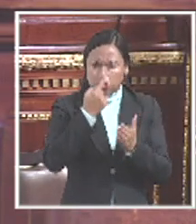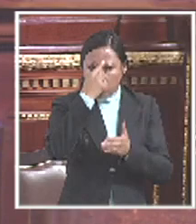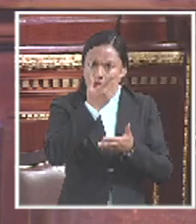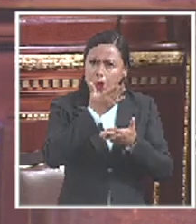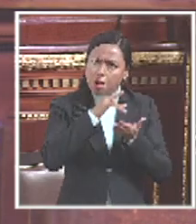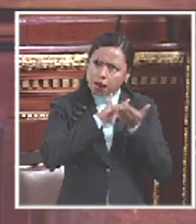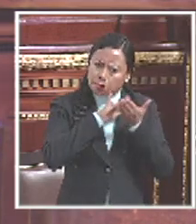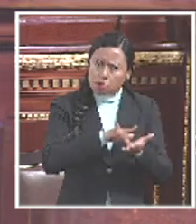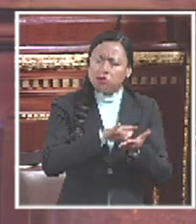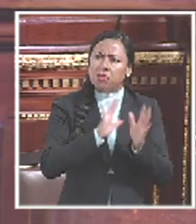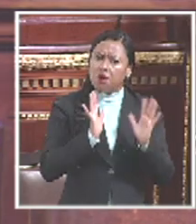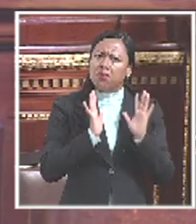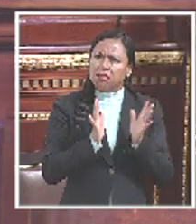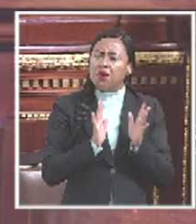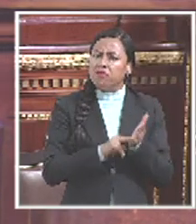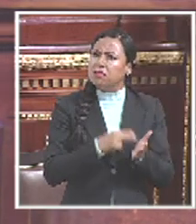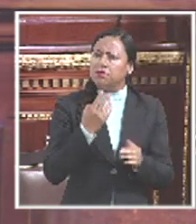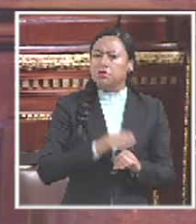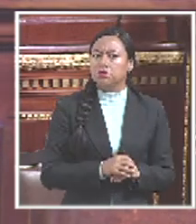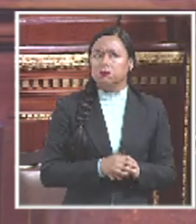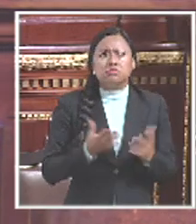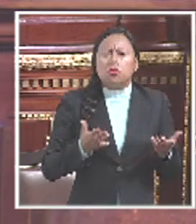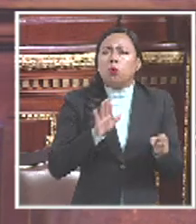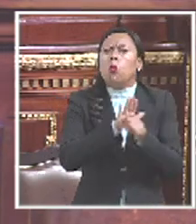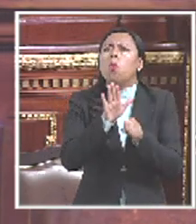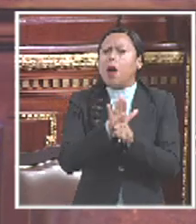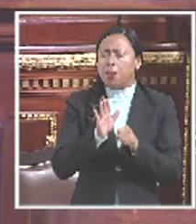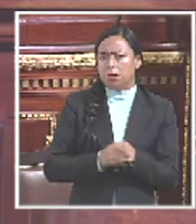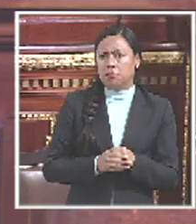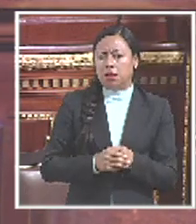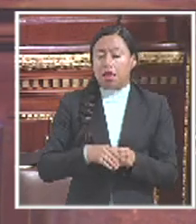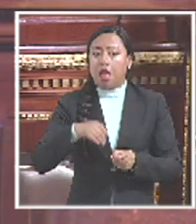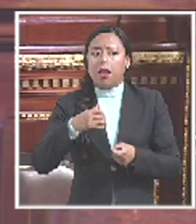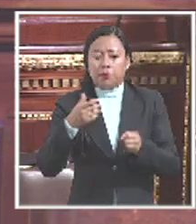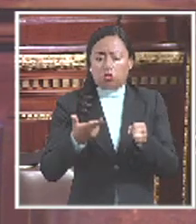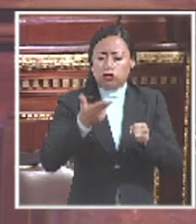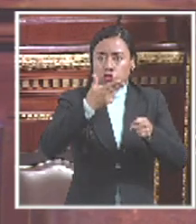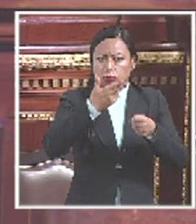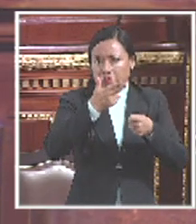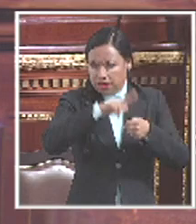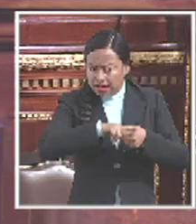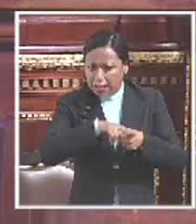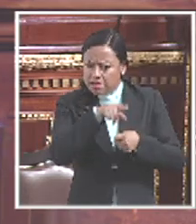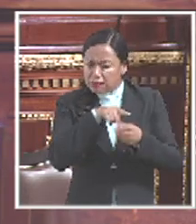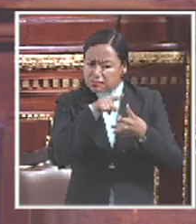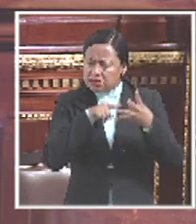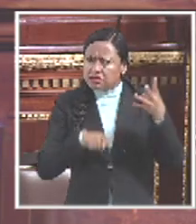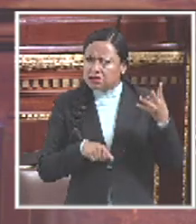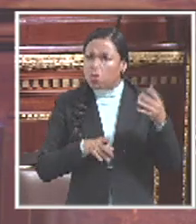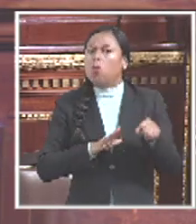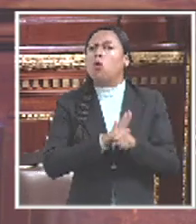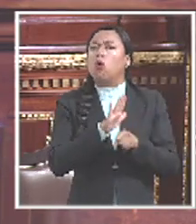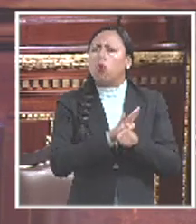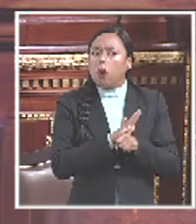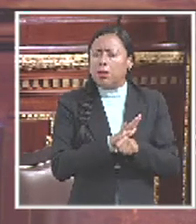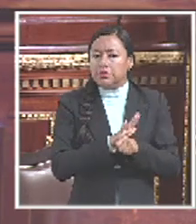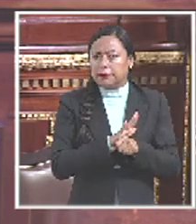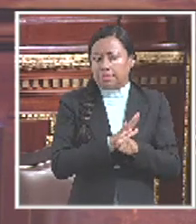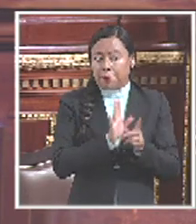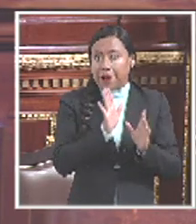es el convenio? ¿Qué clínicas y hospitales de la ciudad pasarán al gobierno federal, si es el